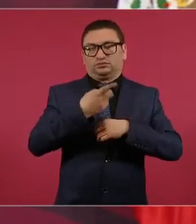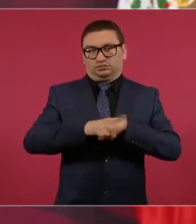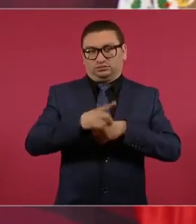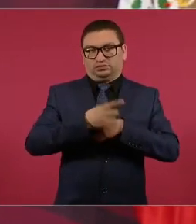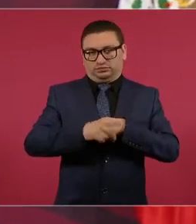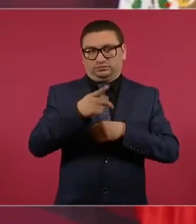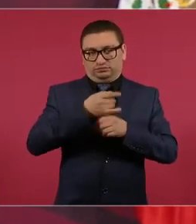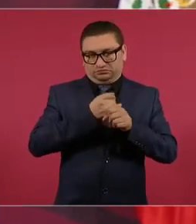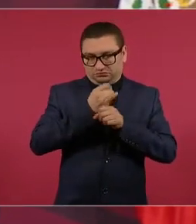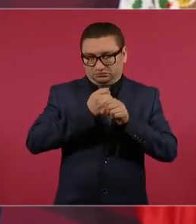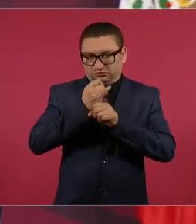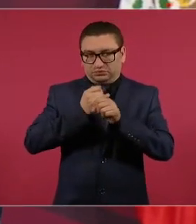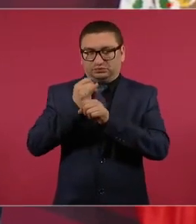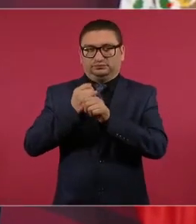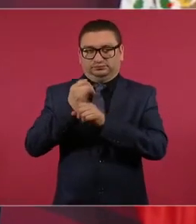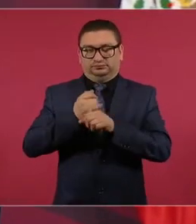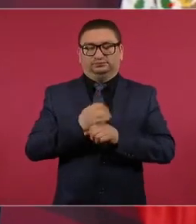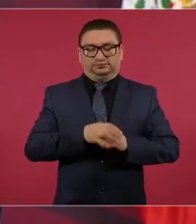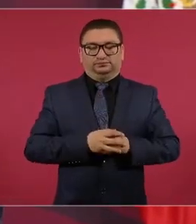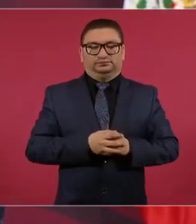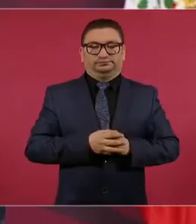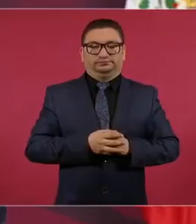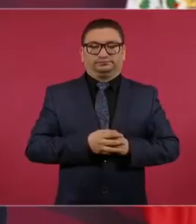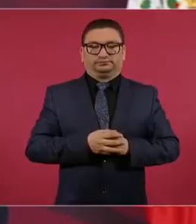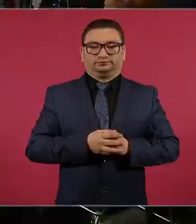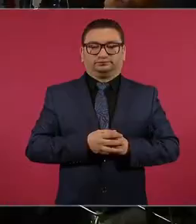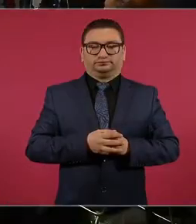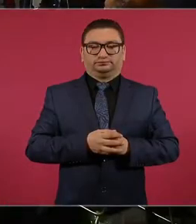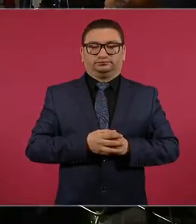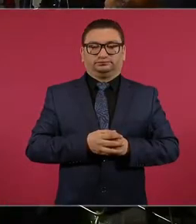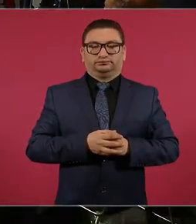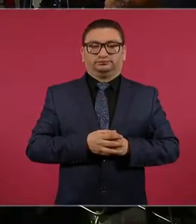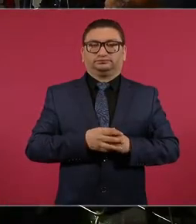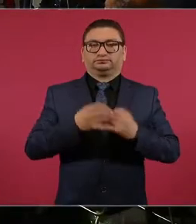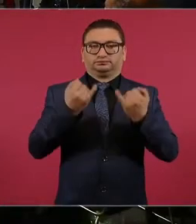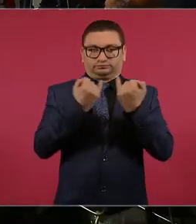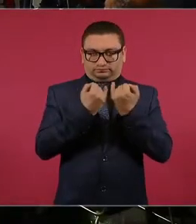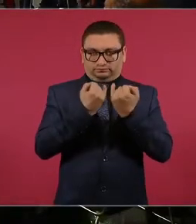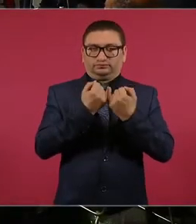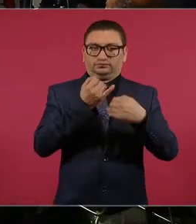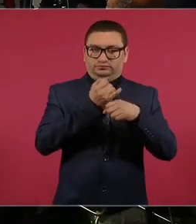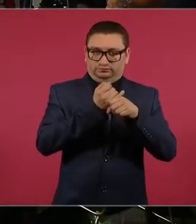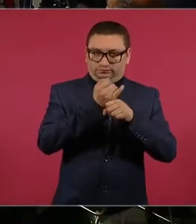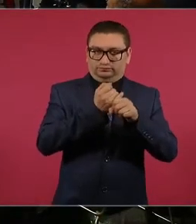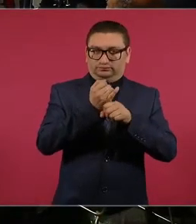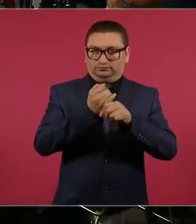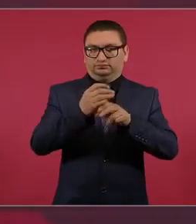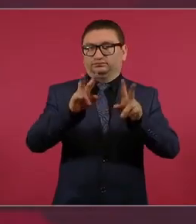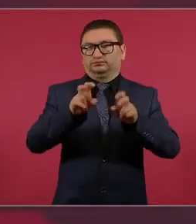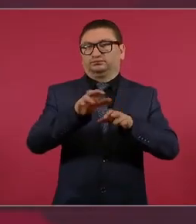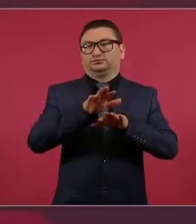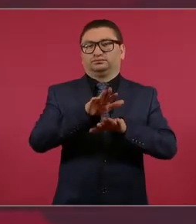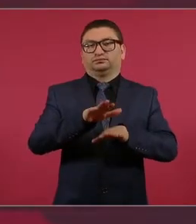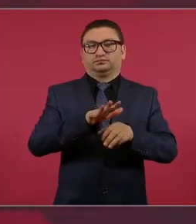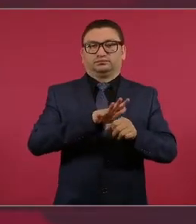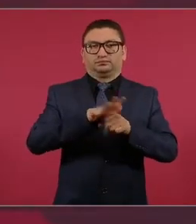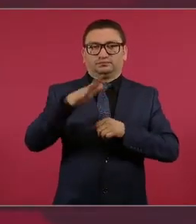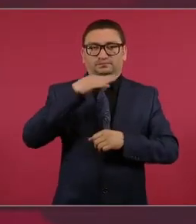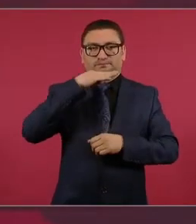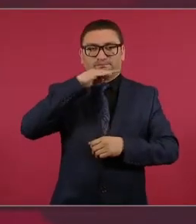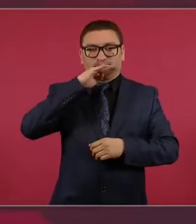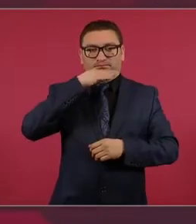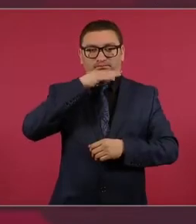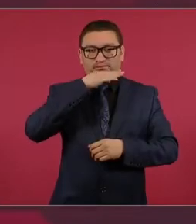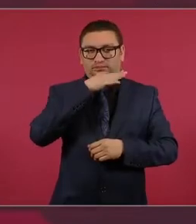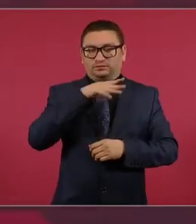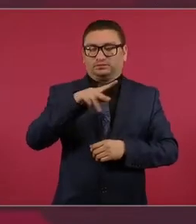está investigando sobre eso y se está investigando también sobre el maíz